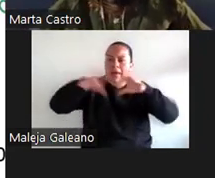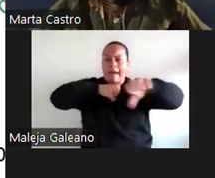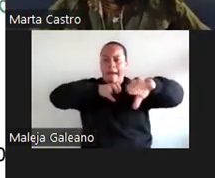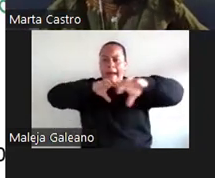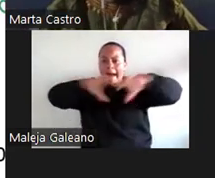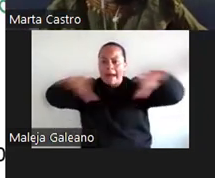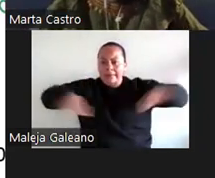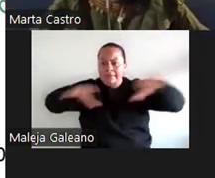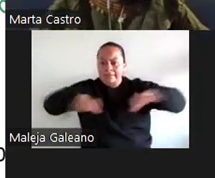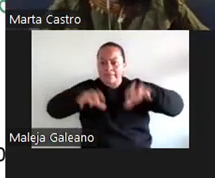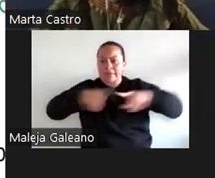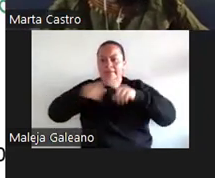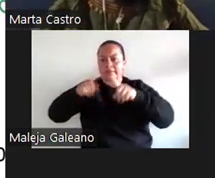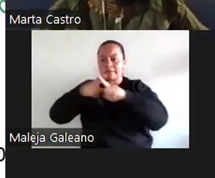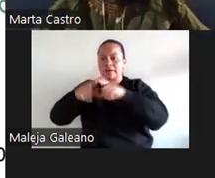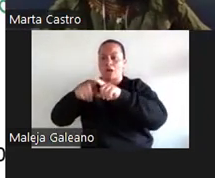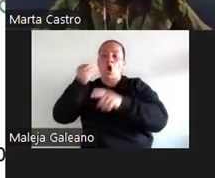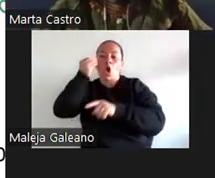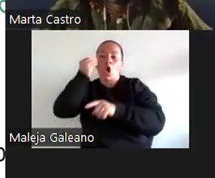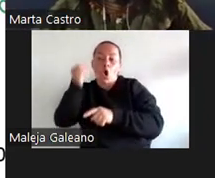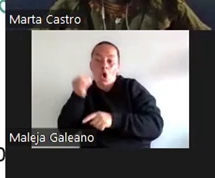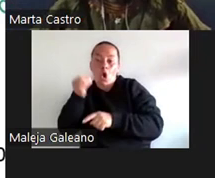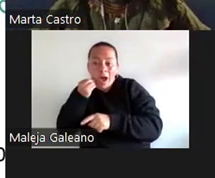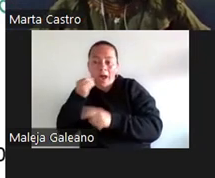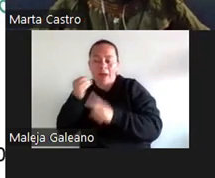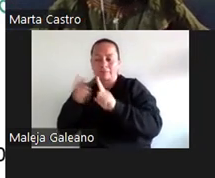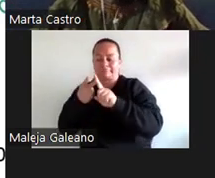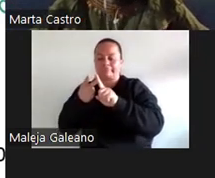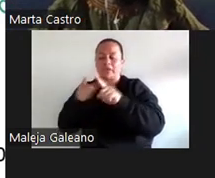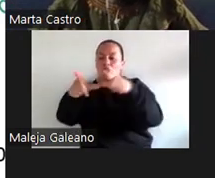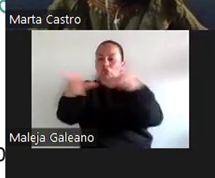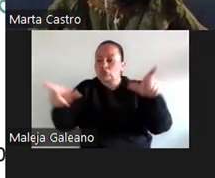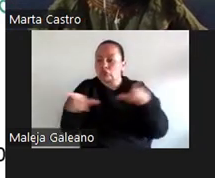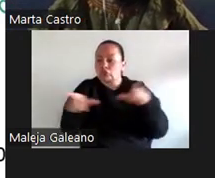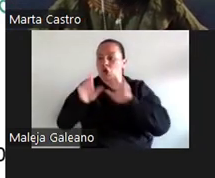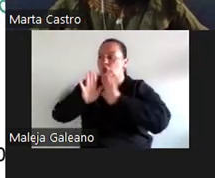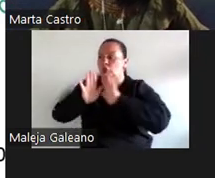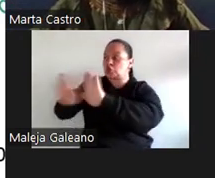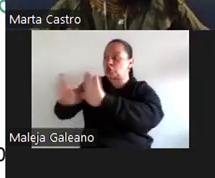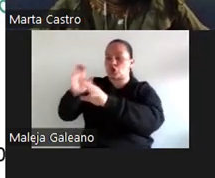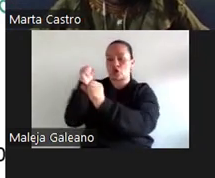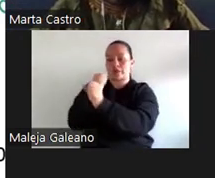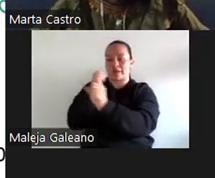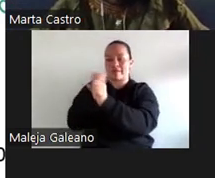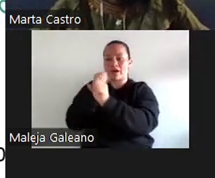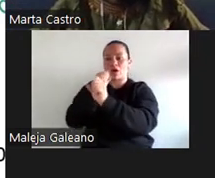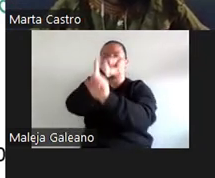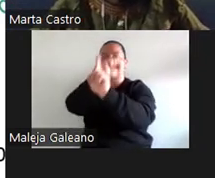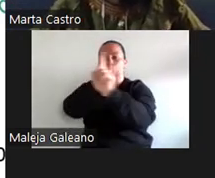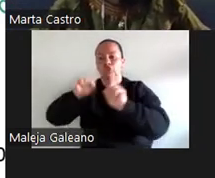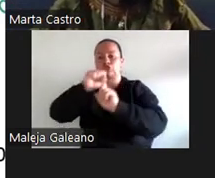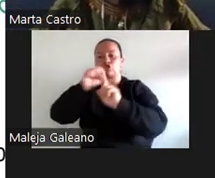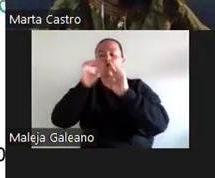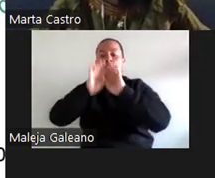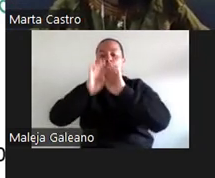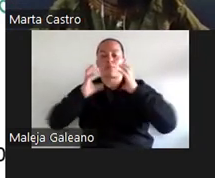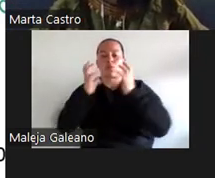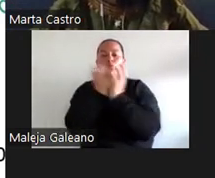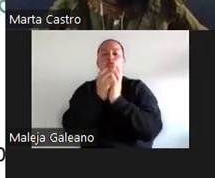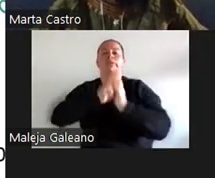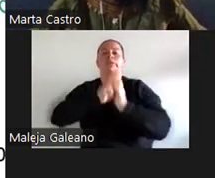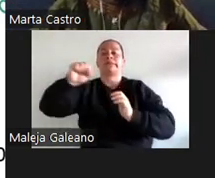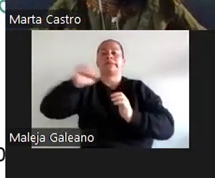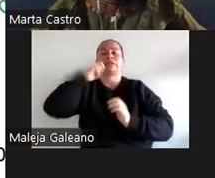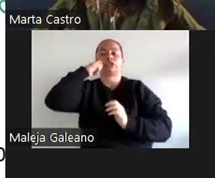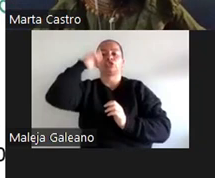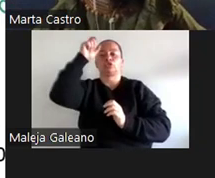hogar dentro de las oficinas dentro de los ámbitos de trabajo en la sociedad en el mundo de la defensa de los Derechos